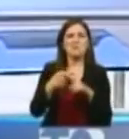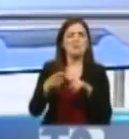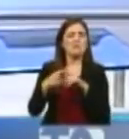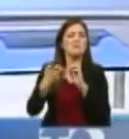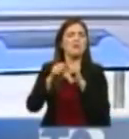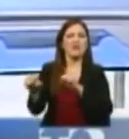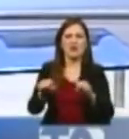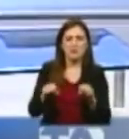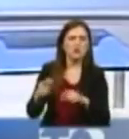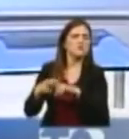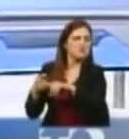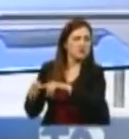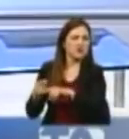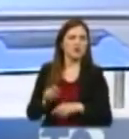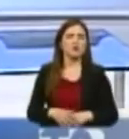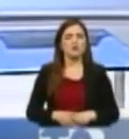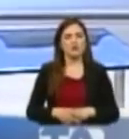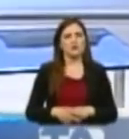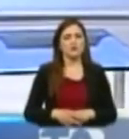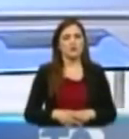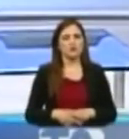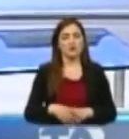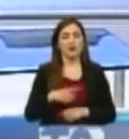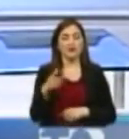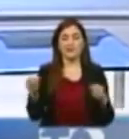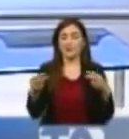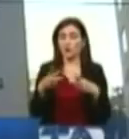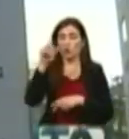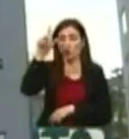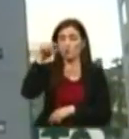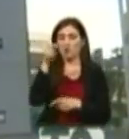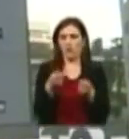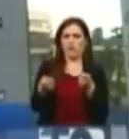rechaza además que se haya creado un monopolio en la contratación de seguros del Estado.